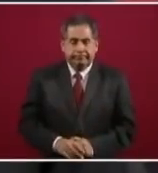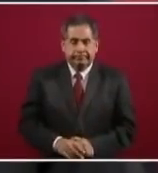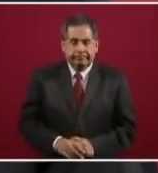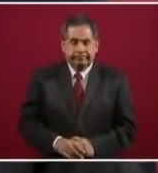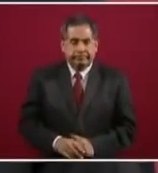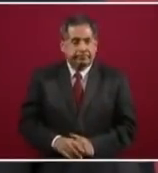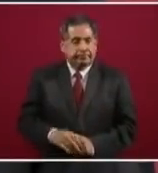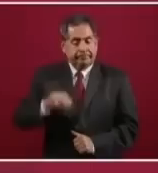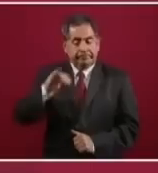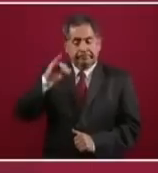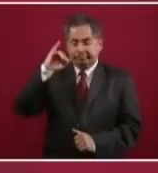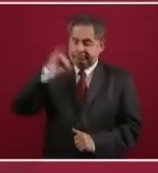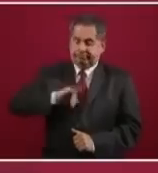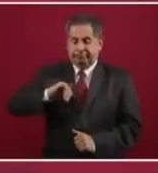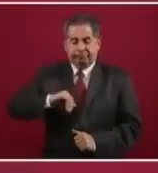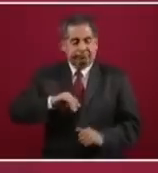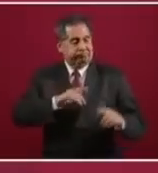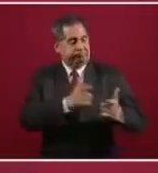el jefe del partido.